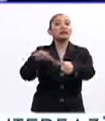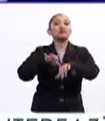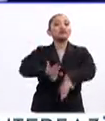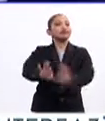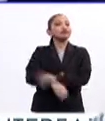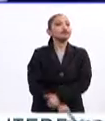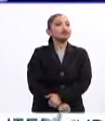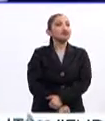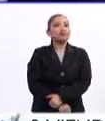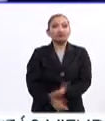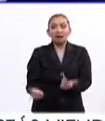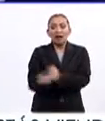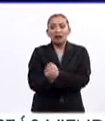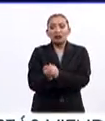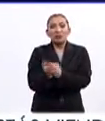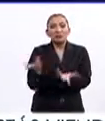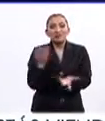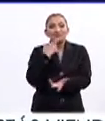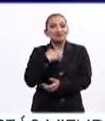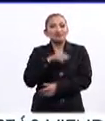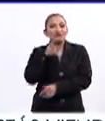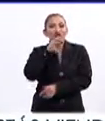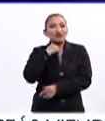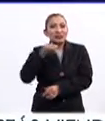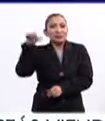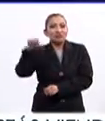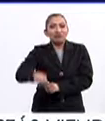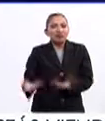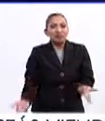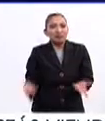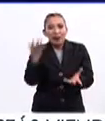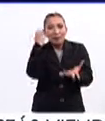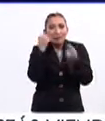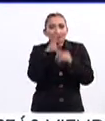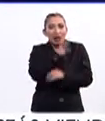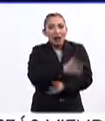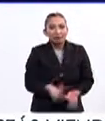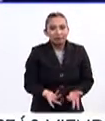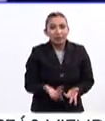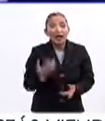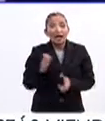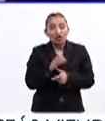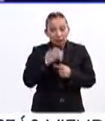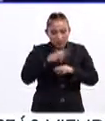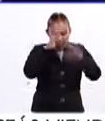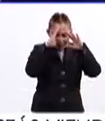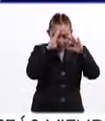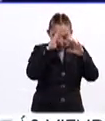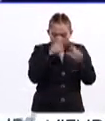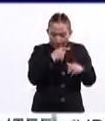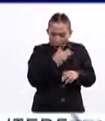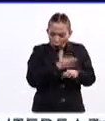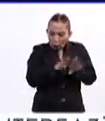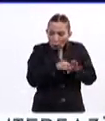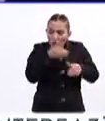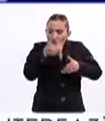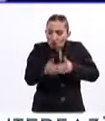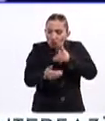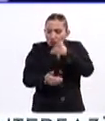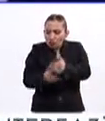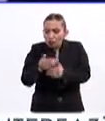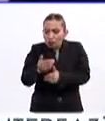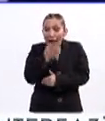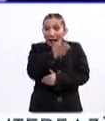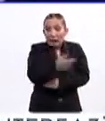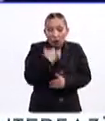de hacer automática la ineficiencia que tenemos a lo mejor en el proceso de enseñanza-aprendizaje. Entonces hay que repensar el proceso. Y es la oportunidad que nos